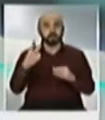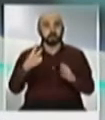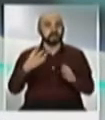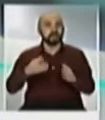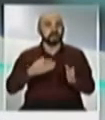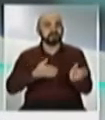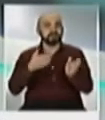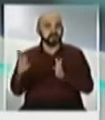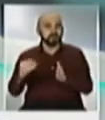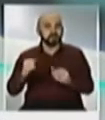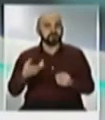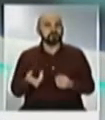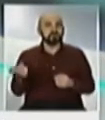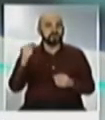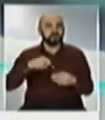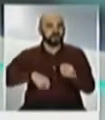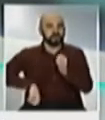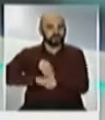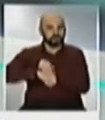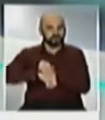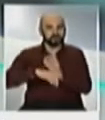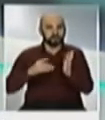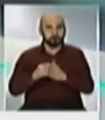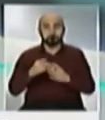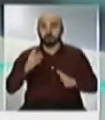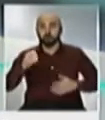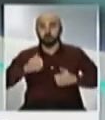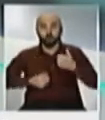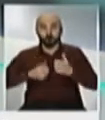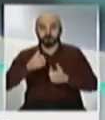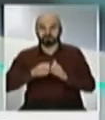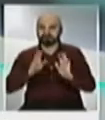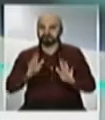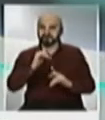La fecha del 15 de agosto ya está llegando, pero la competencia todavía...